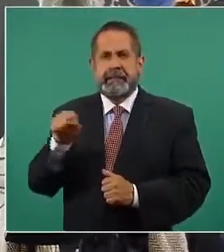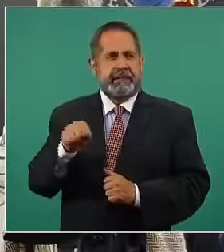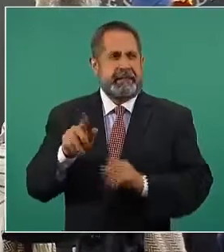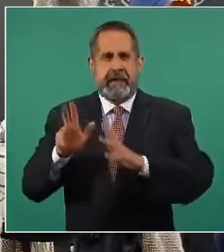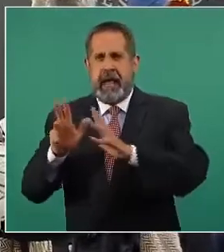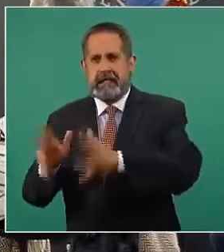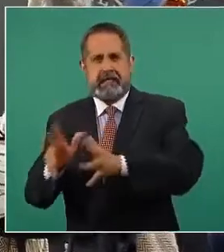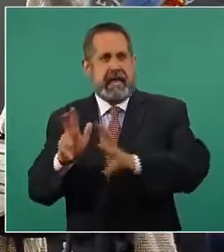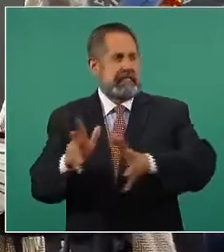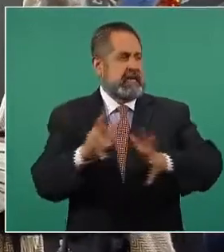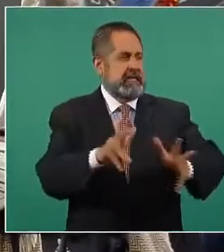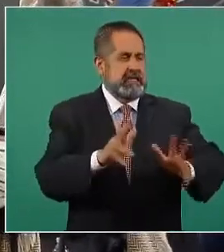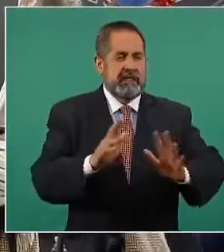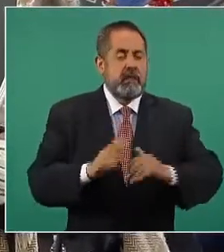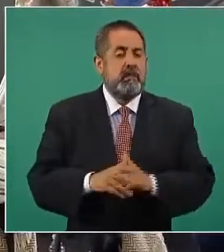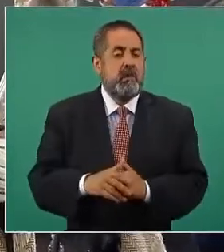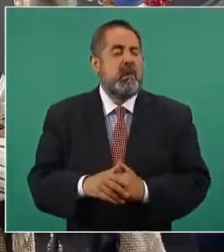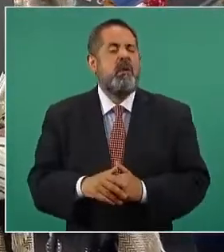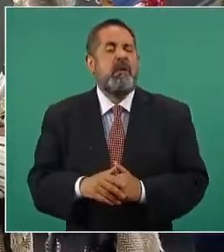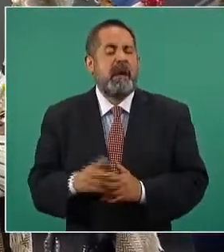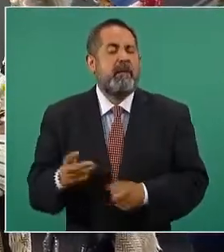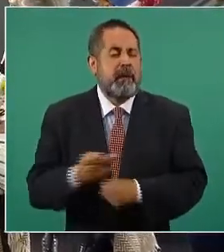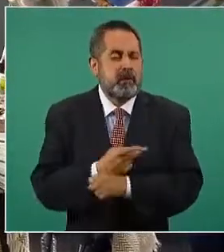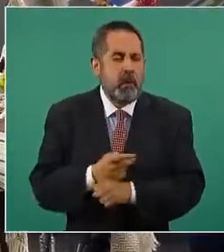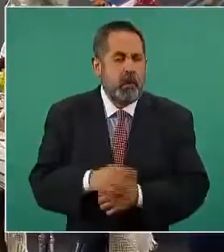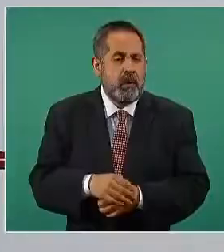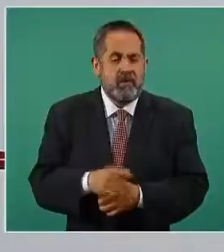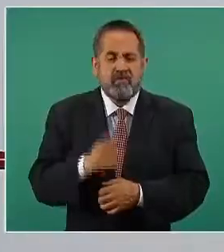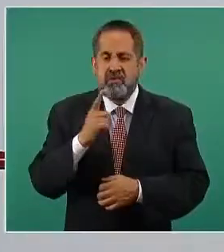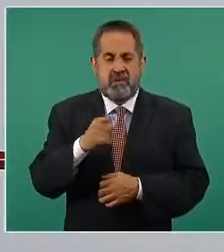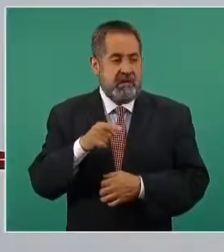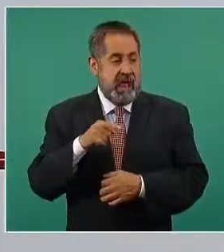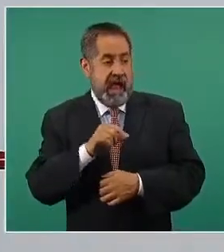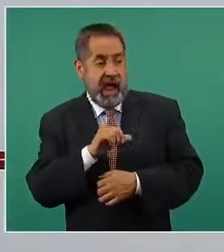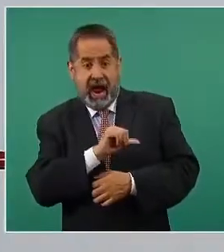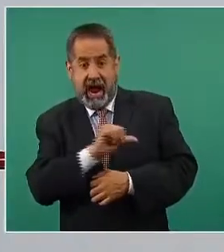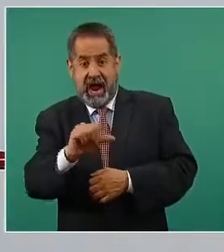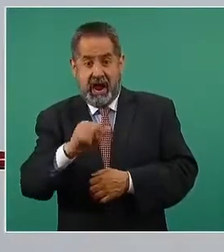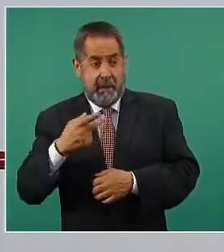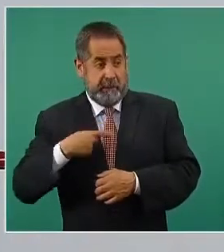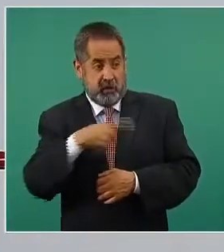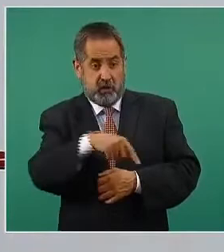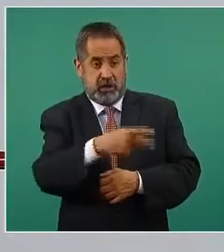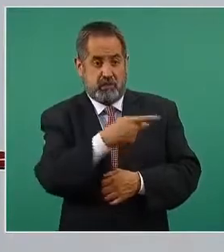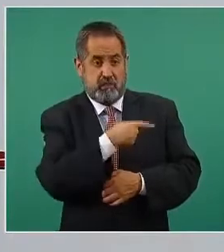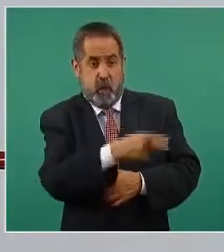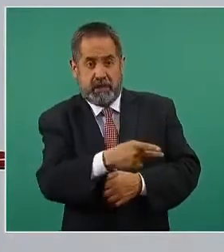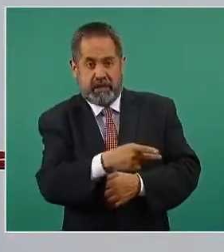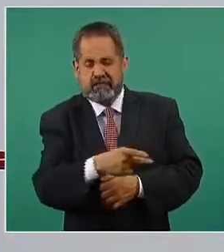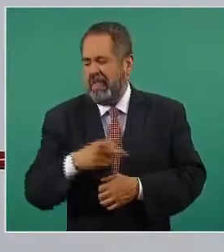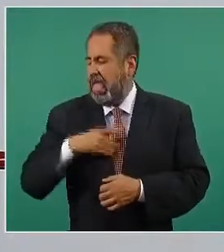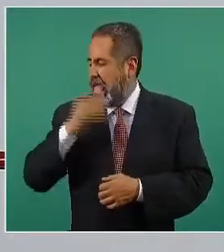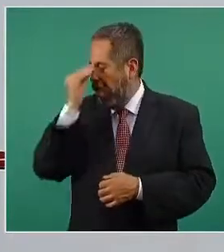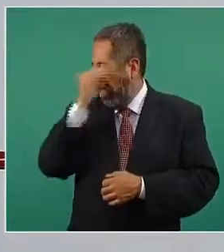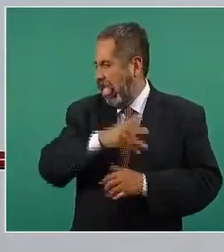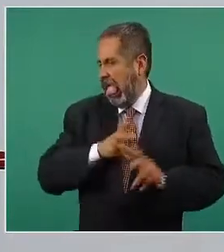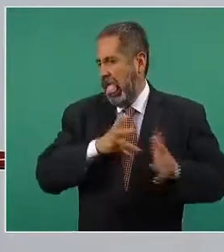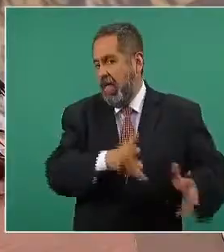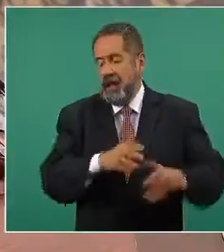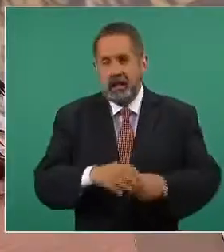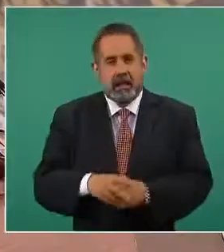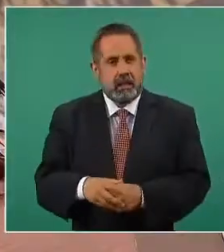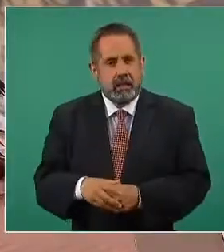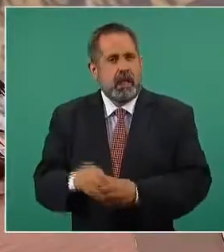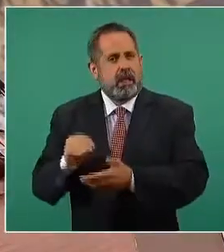inamovible era el desprecio por los pobres. En eso